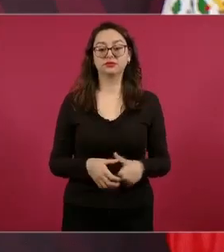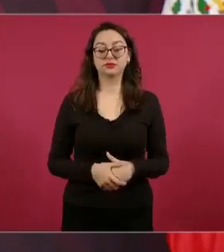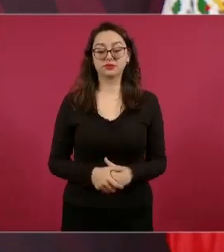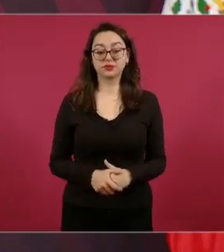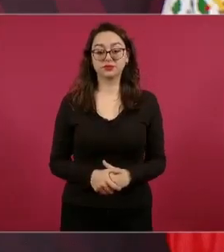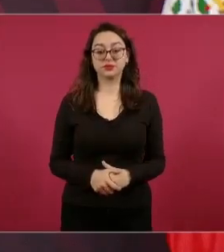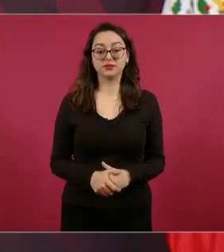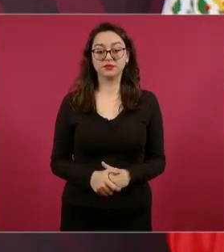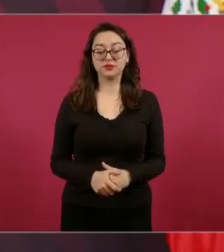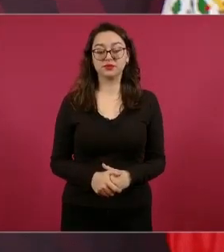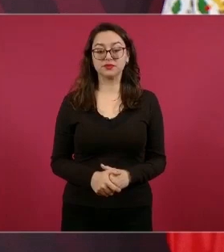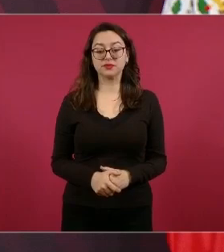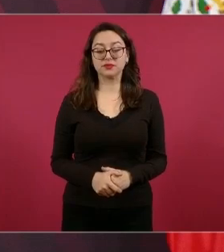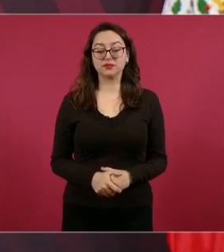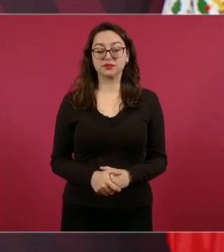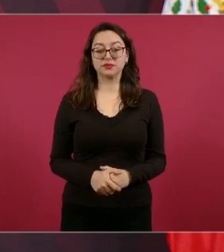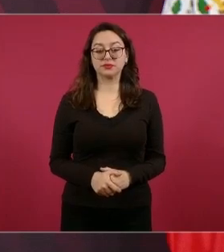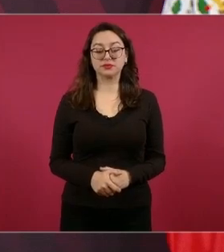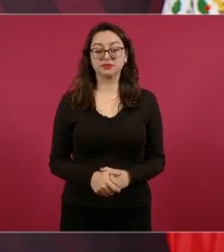el gobierno